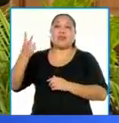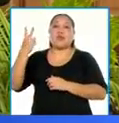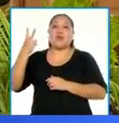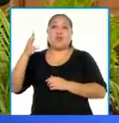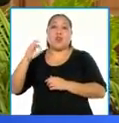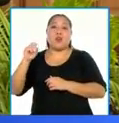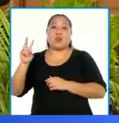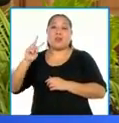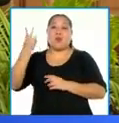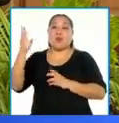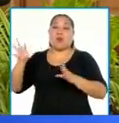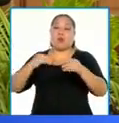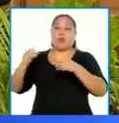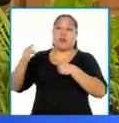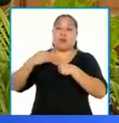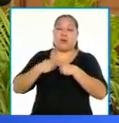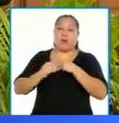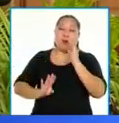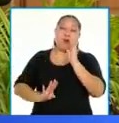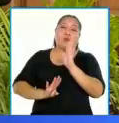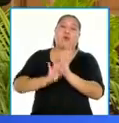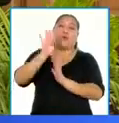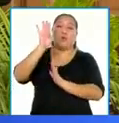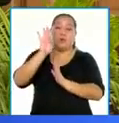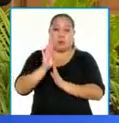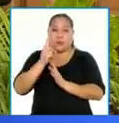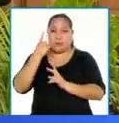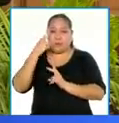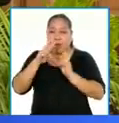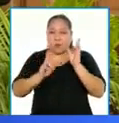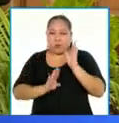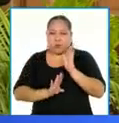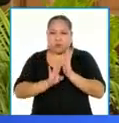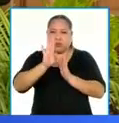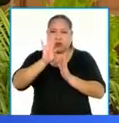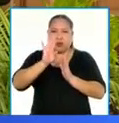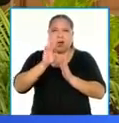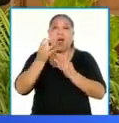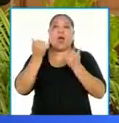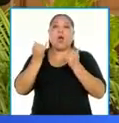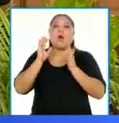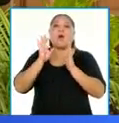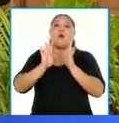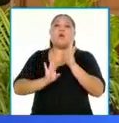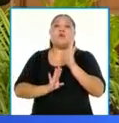casi vertical en las semanas anteriores, y lo que se encuentra claramente es una